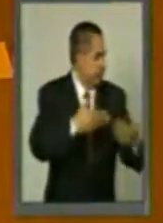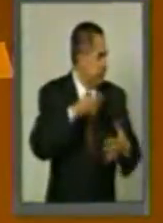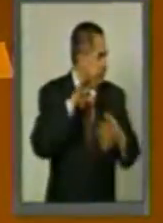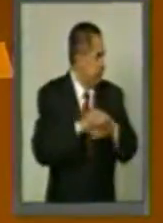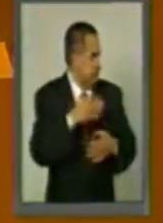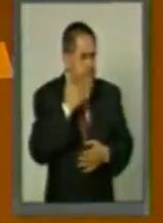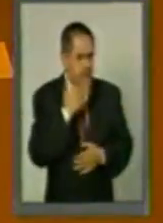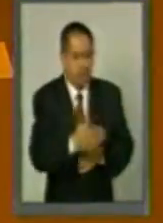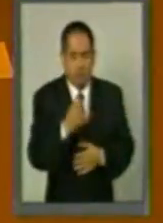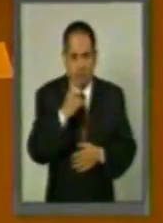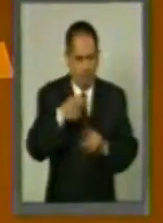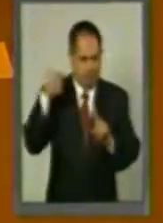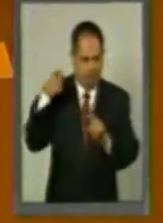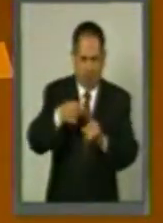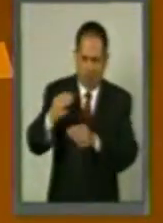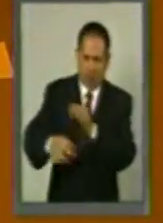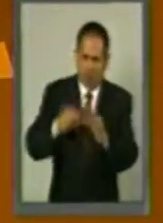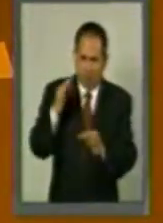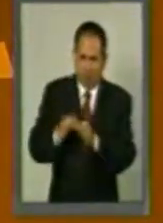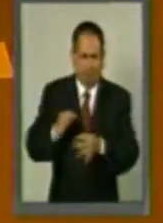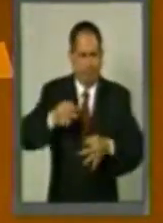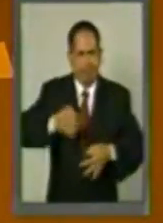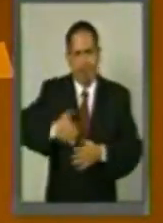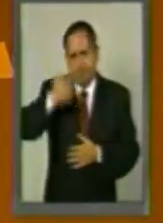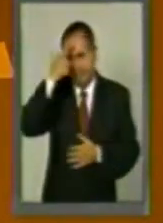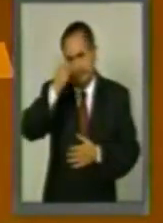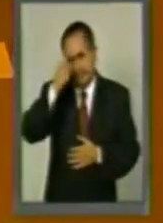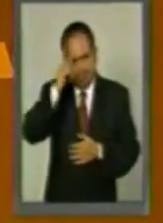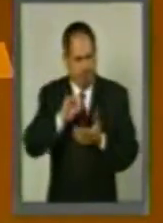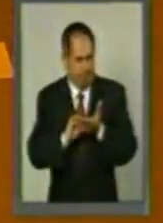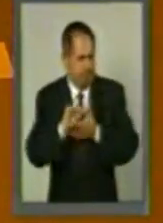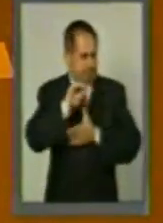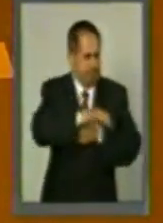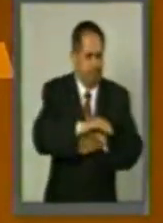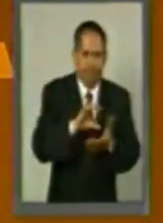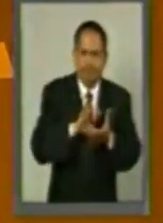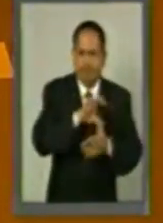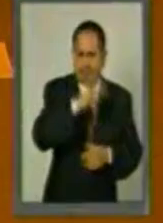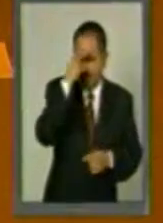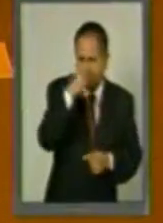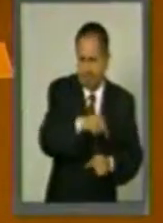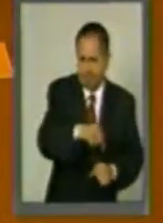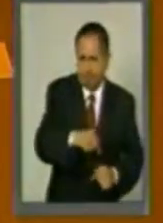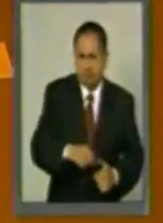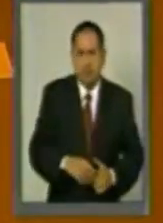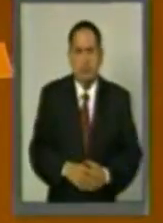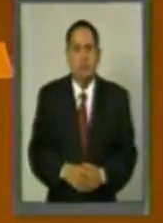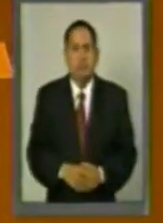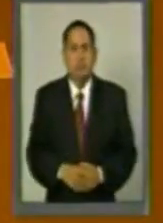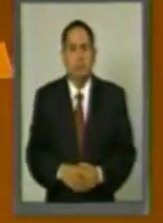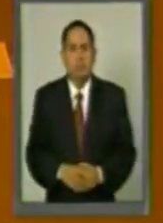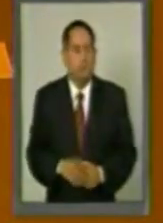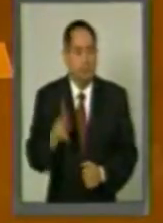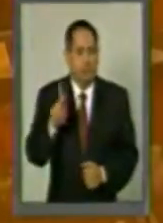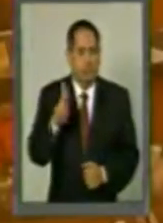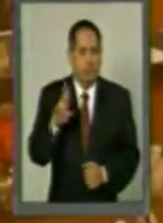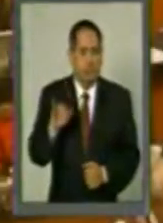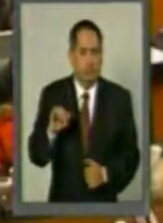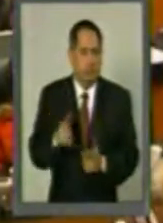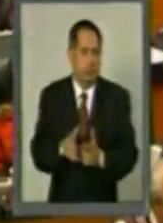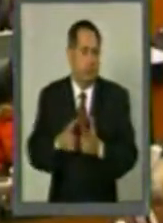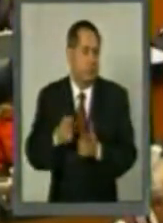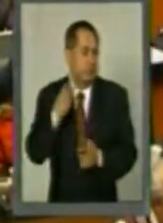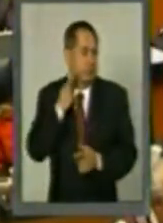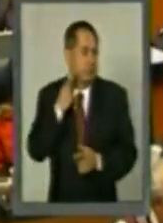significa certidumbre jurídica para invertir en nuestro país. En el PRI